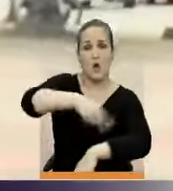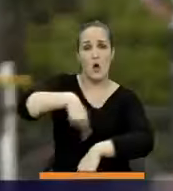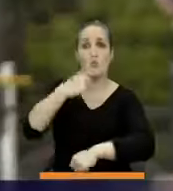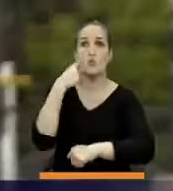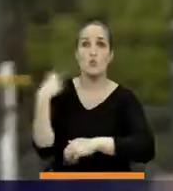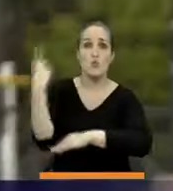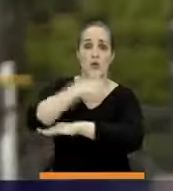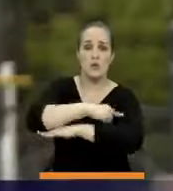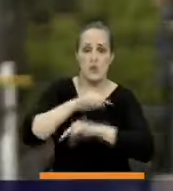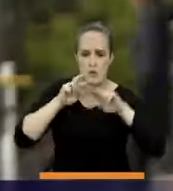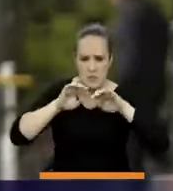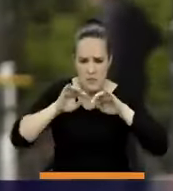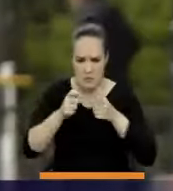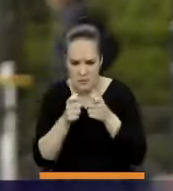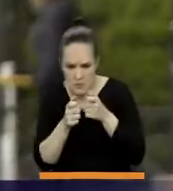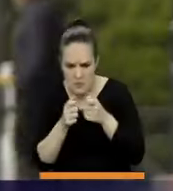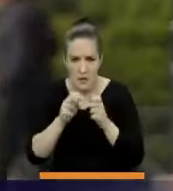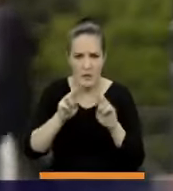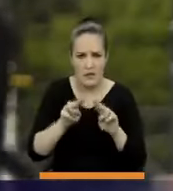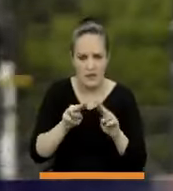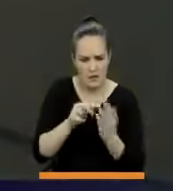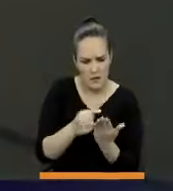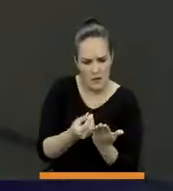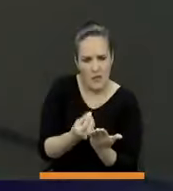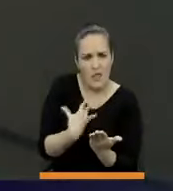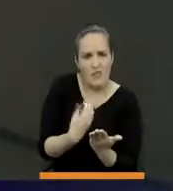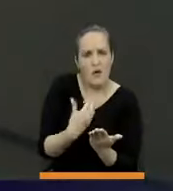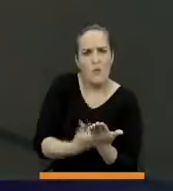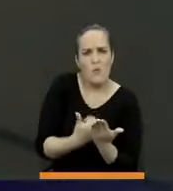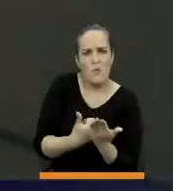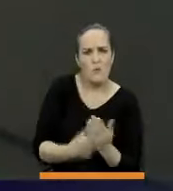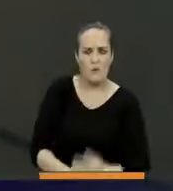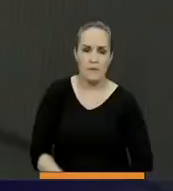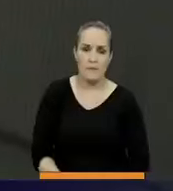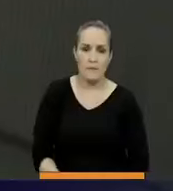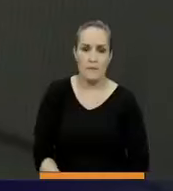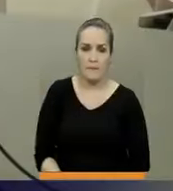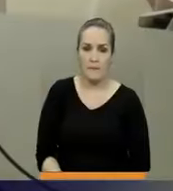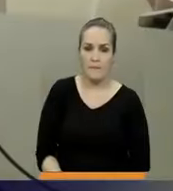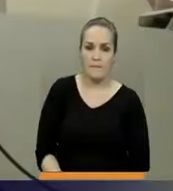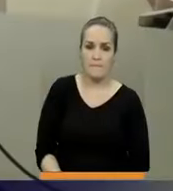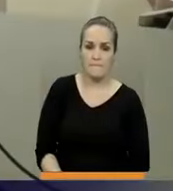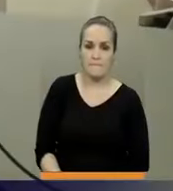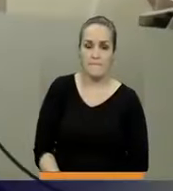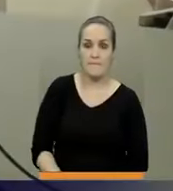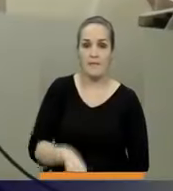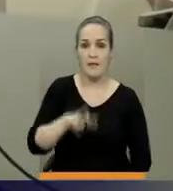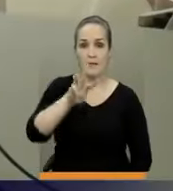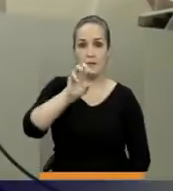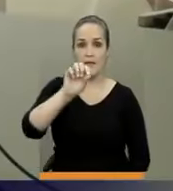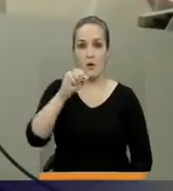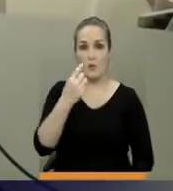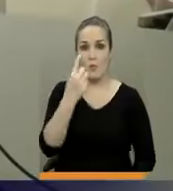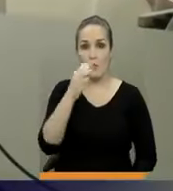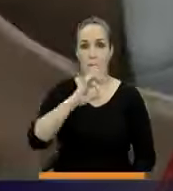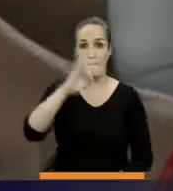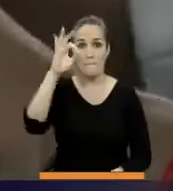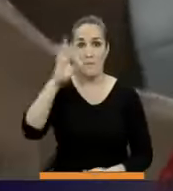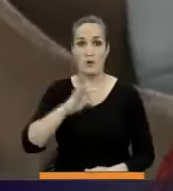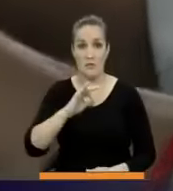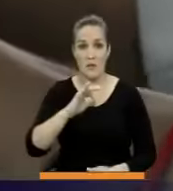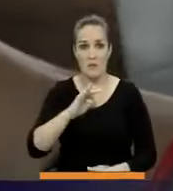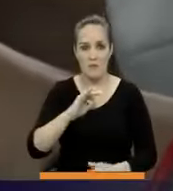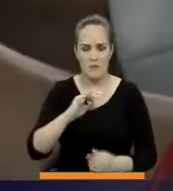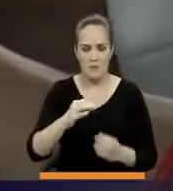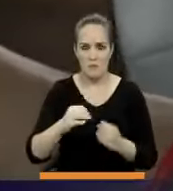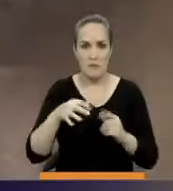Internet. ¿Qué tipo de contenidos consumen? Un significativo 30,1% continúa expuesto